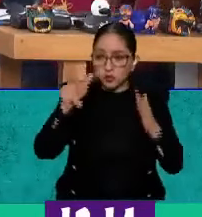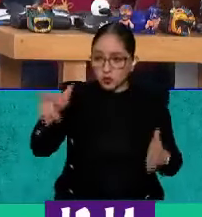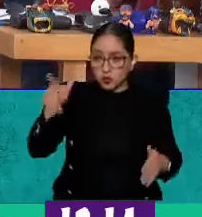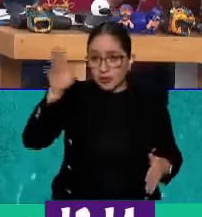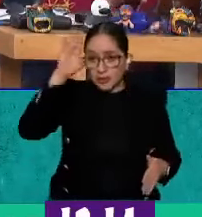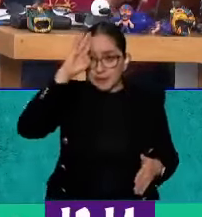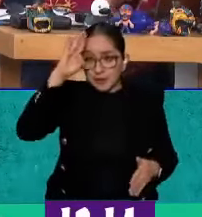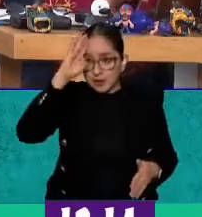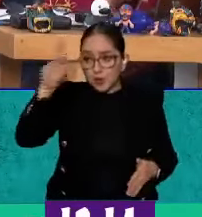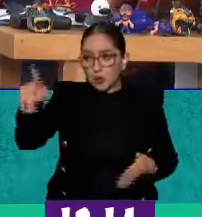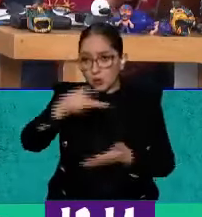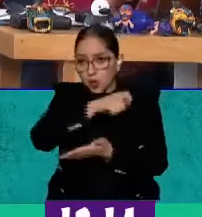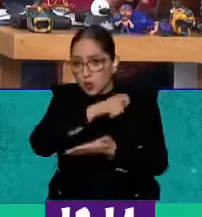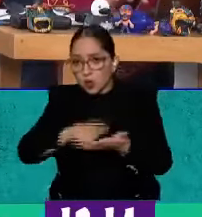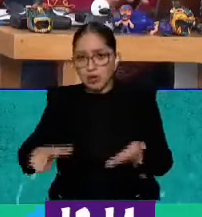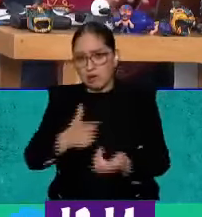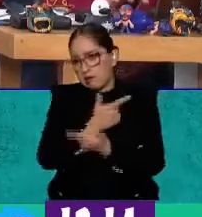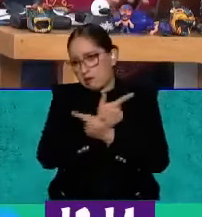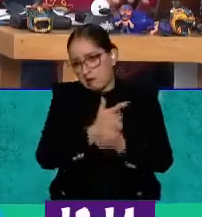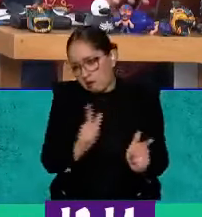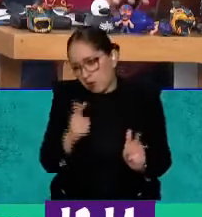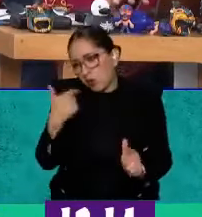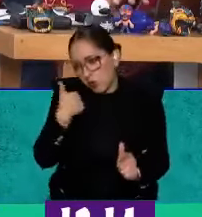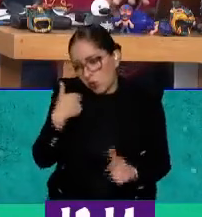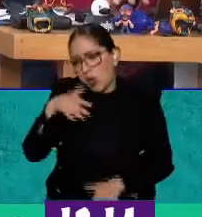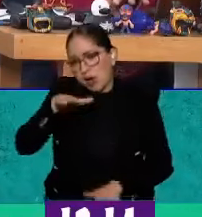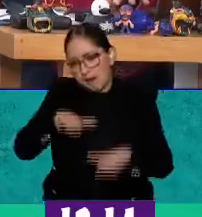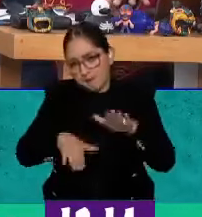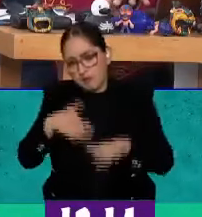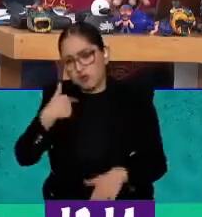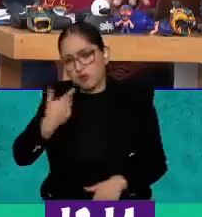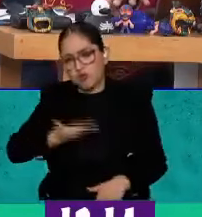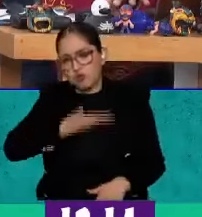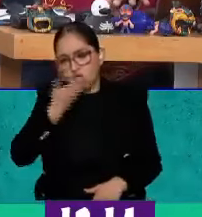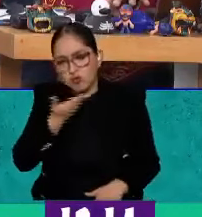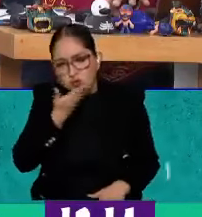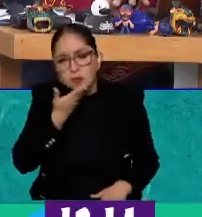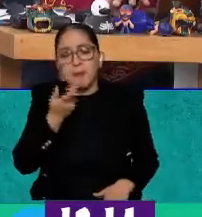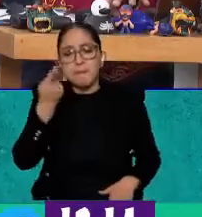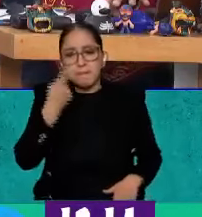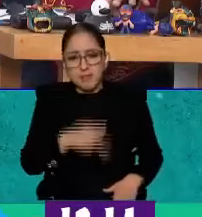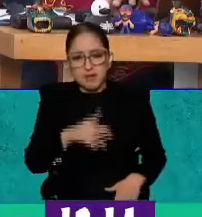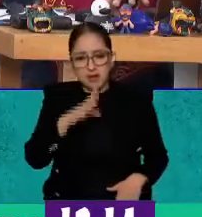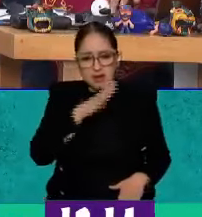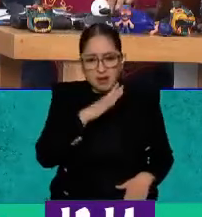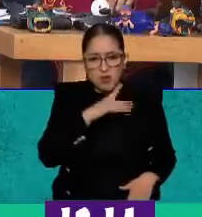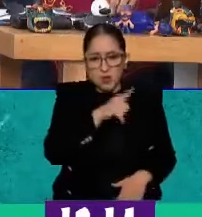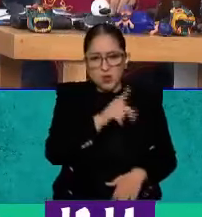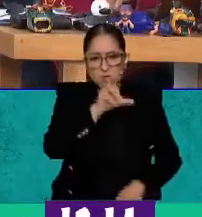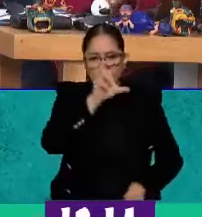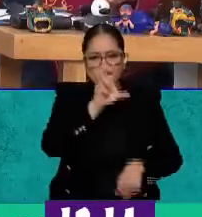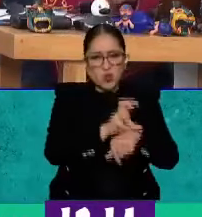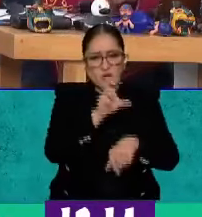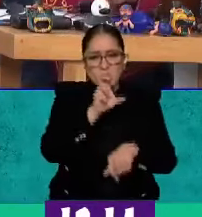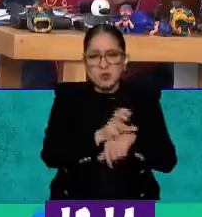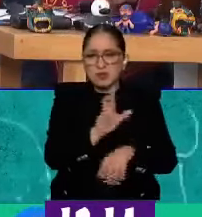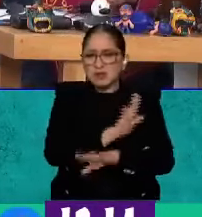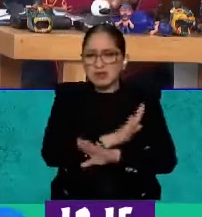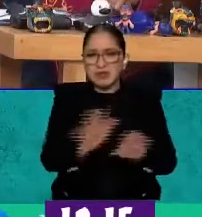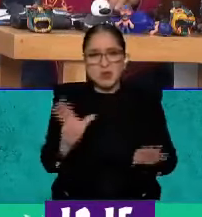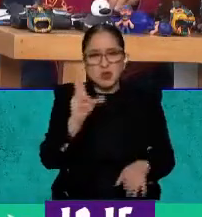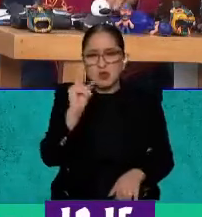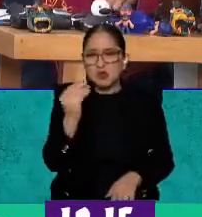no compren de libre pastoreo. Yo intento hacerlo. Pero fíjate que sí venían tres ya totalmente echados a perder y